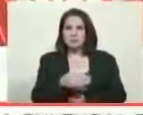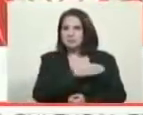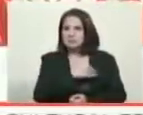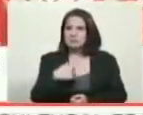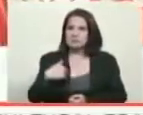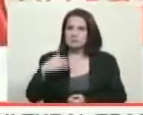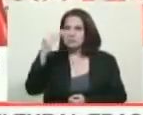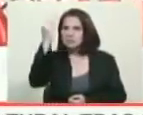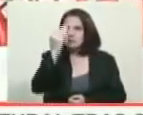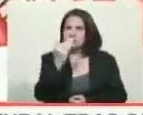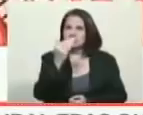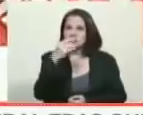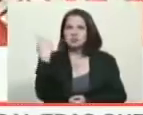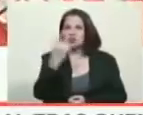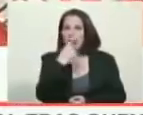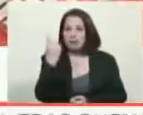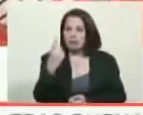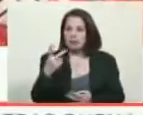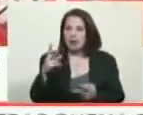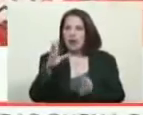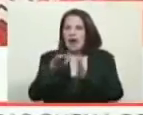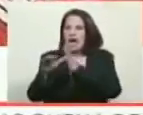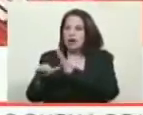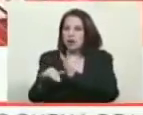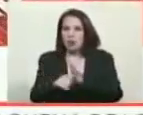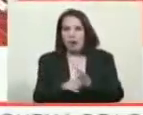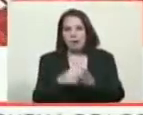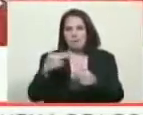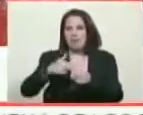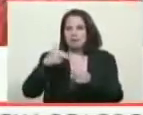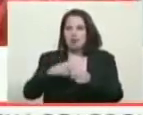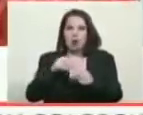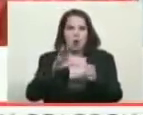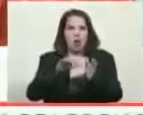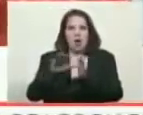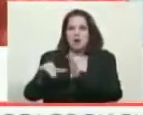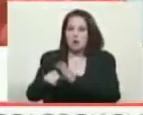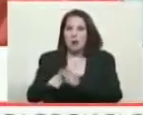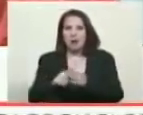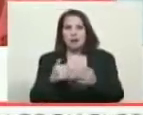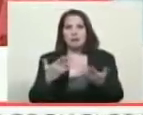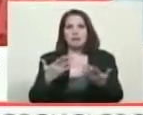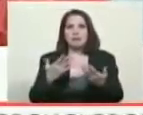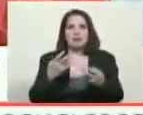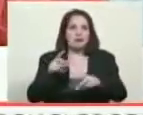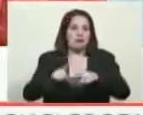es por los recursos es por citó sport pedevesa